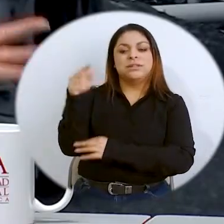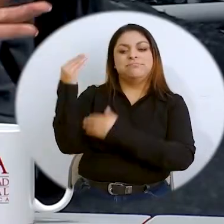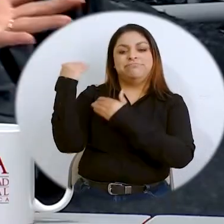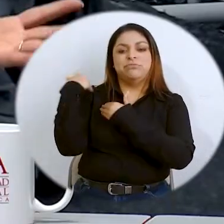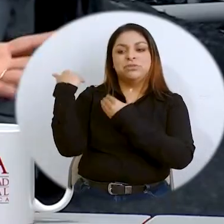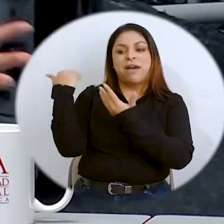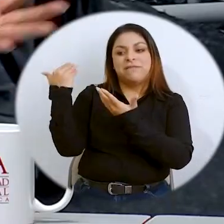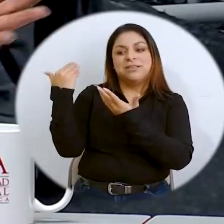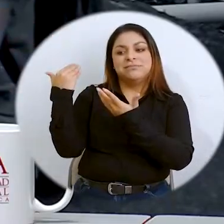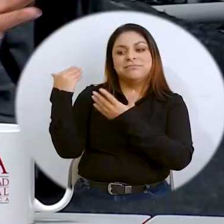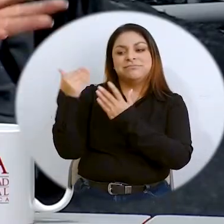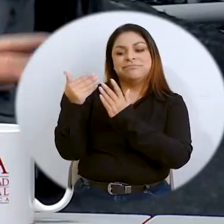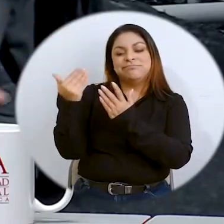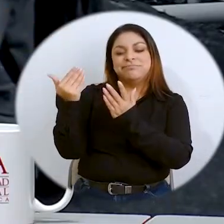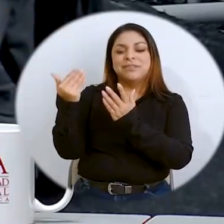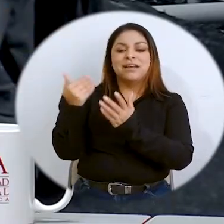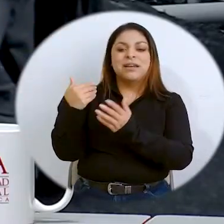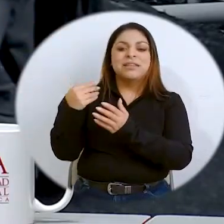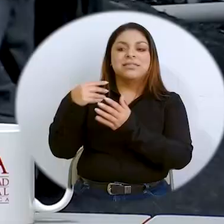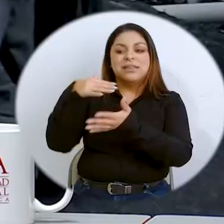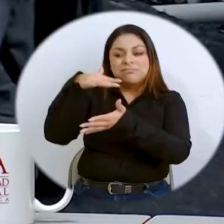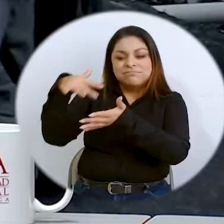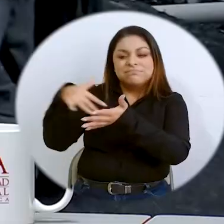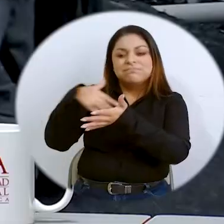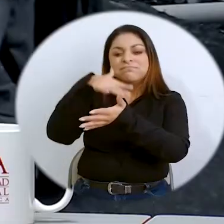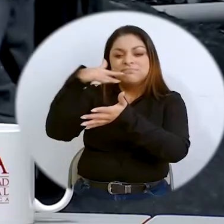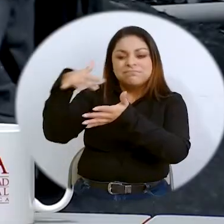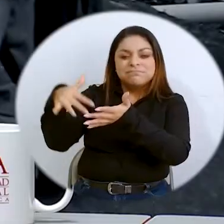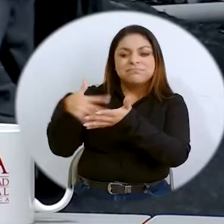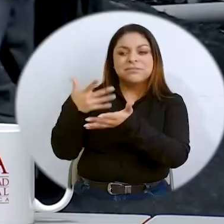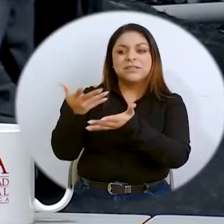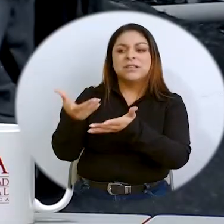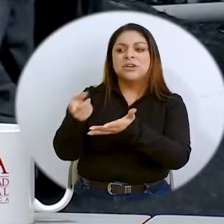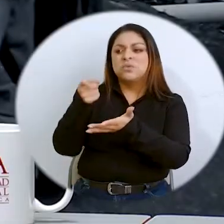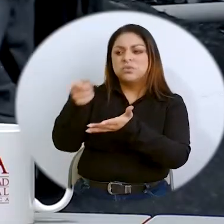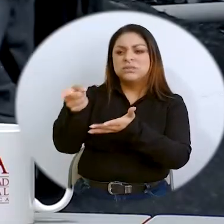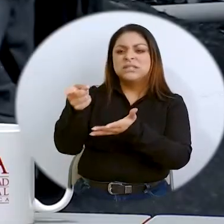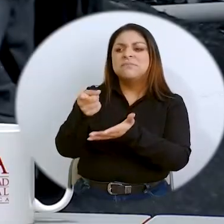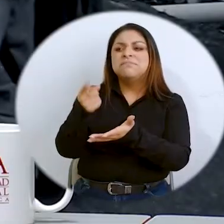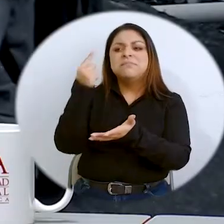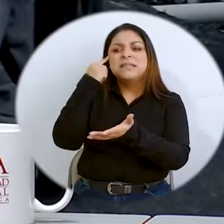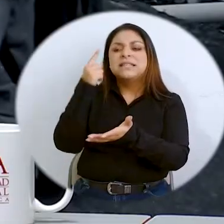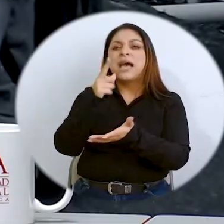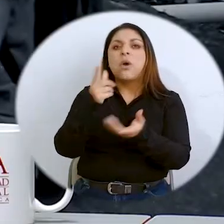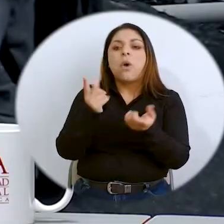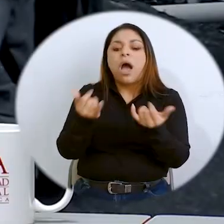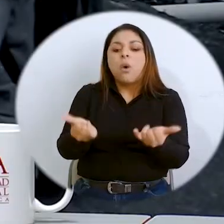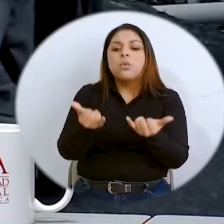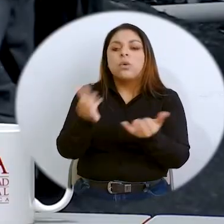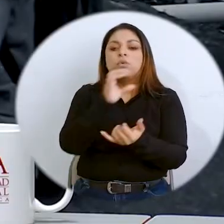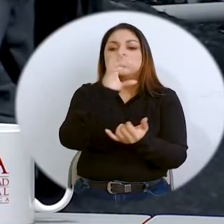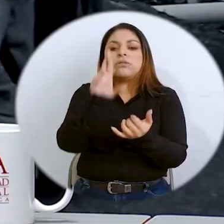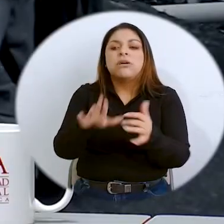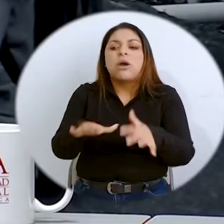dedica a hacer esta observación de la coyuntura económica y social del país, que recibe a la